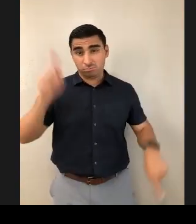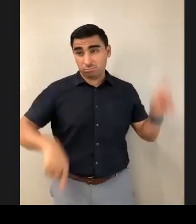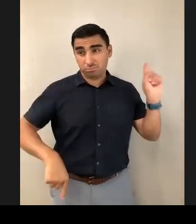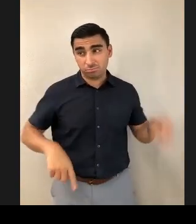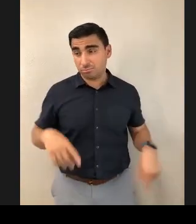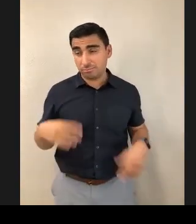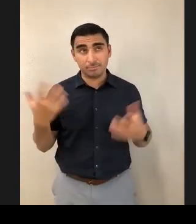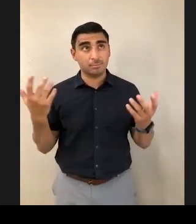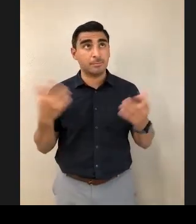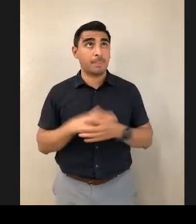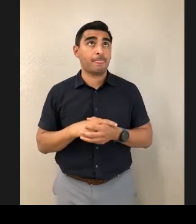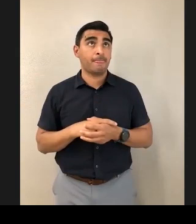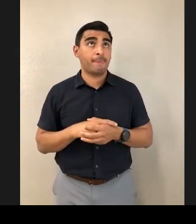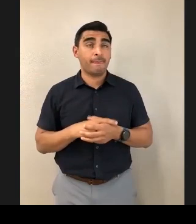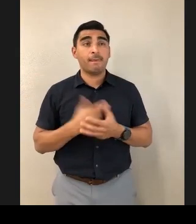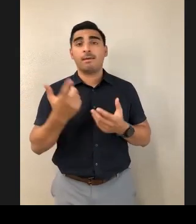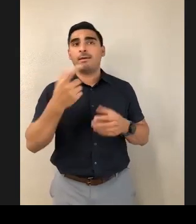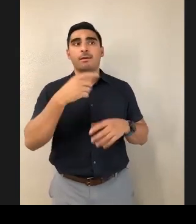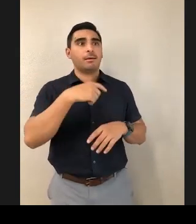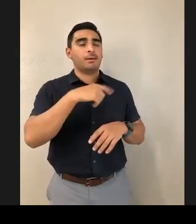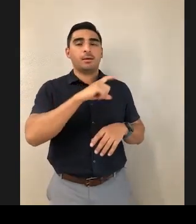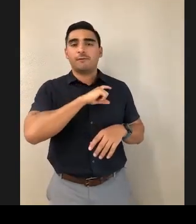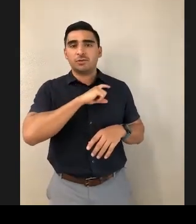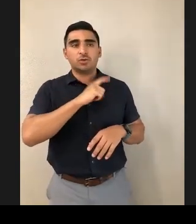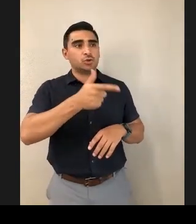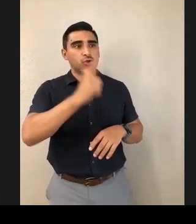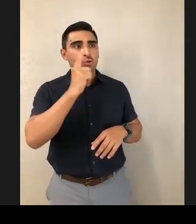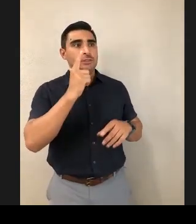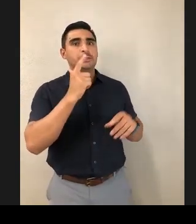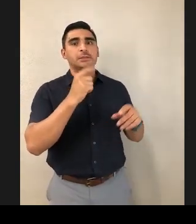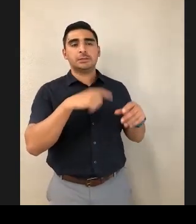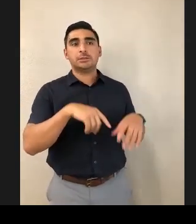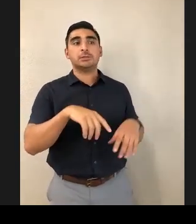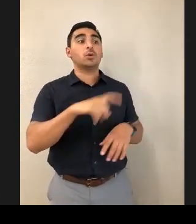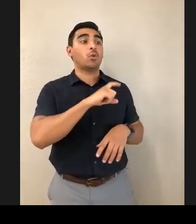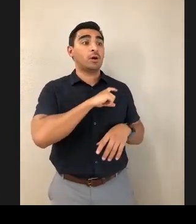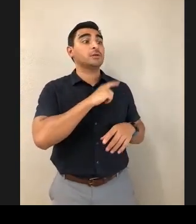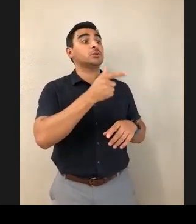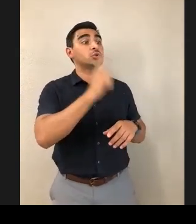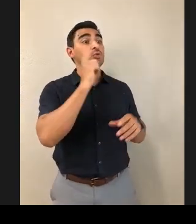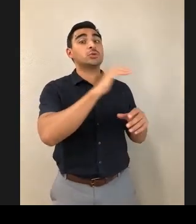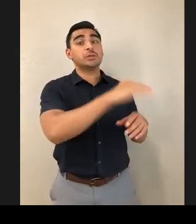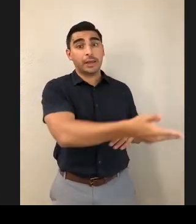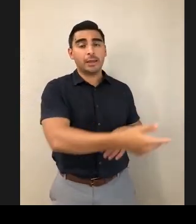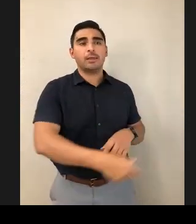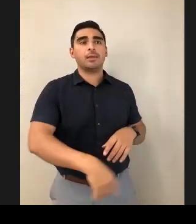de caso en el cual tenemos jurisdicción,